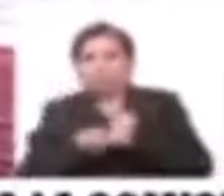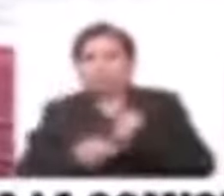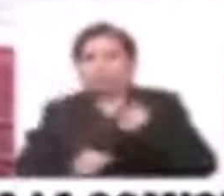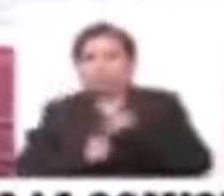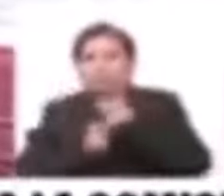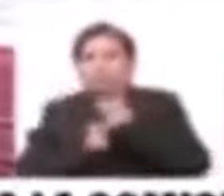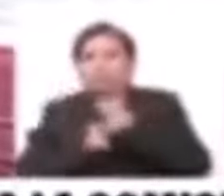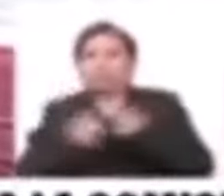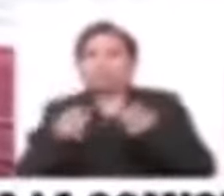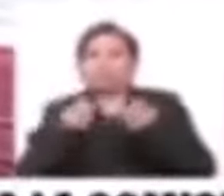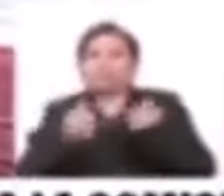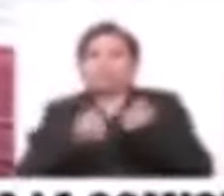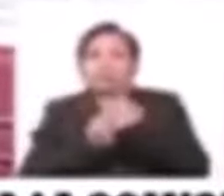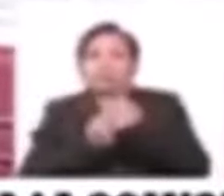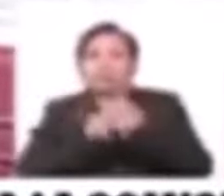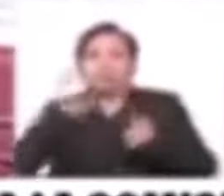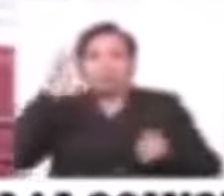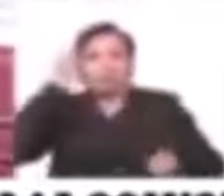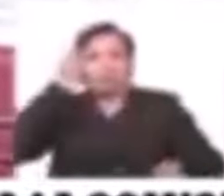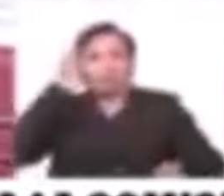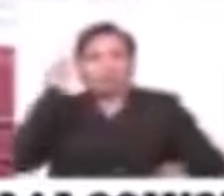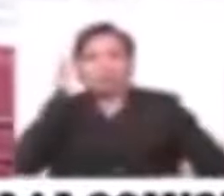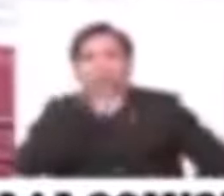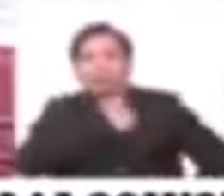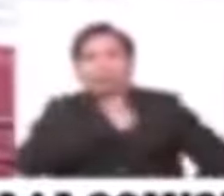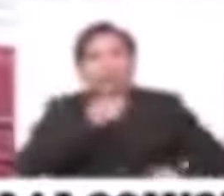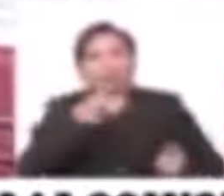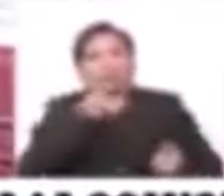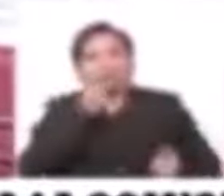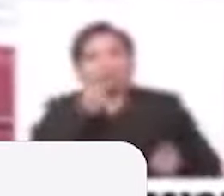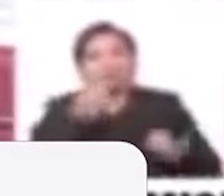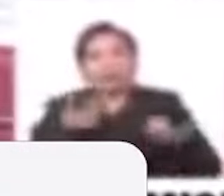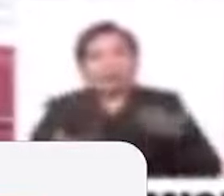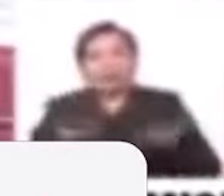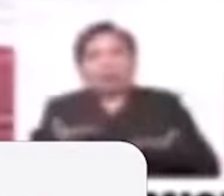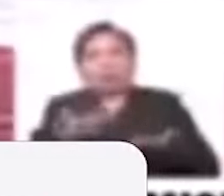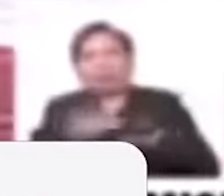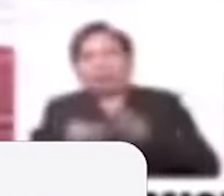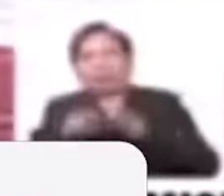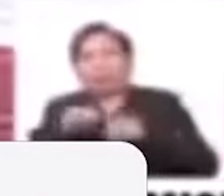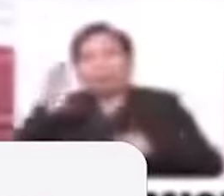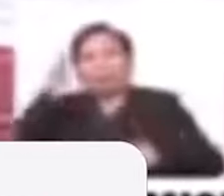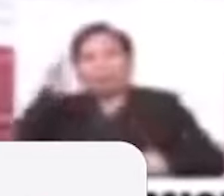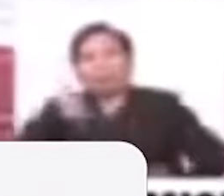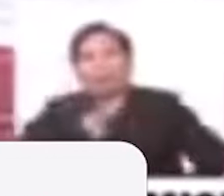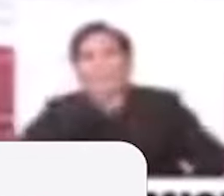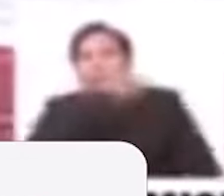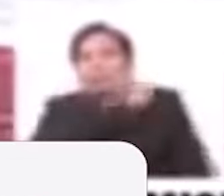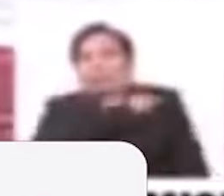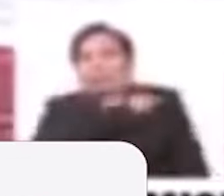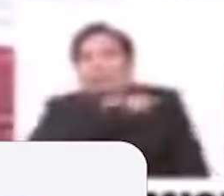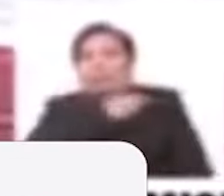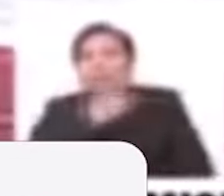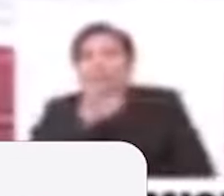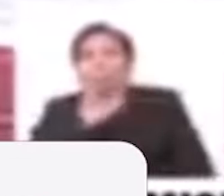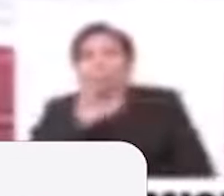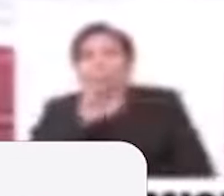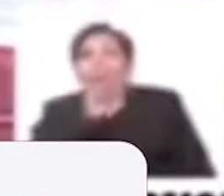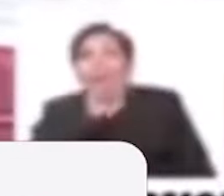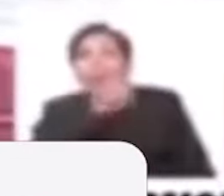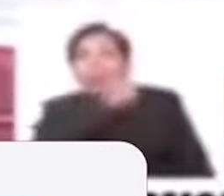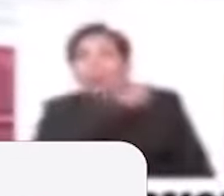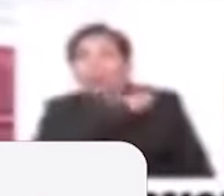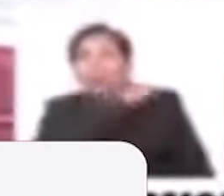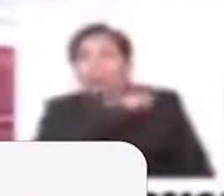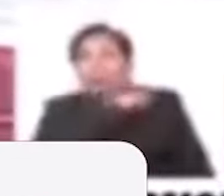la policía. ¿Cómo se puede fortalecer a la policía si se trata así a un oficial general, comandante general? La ley